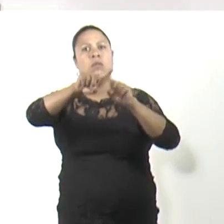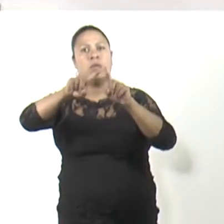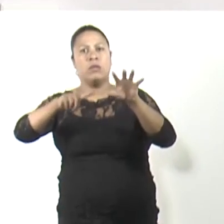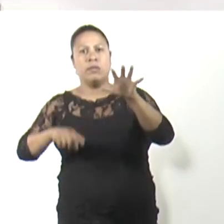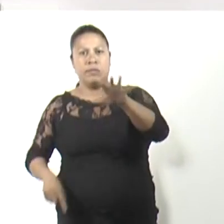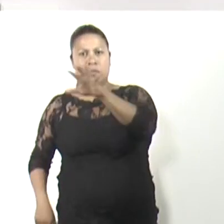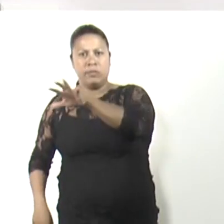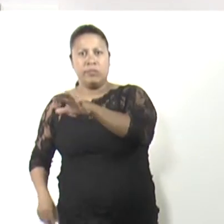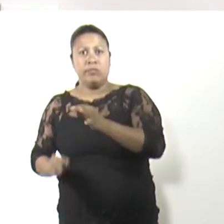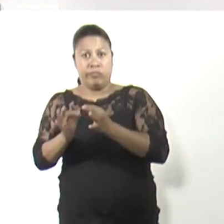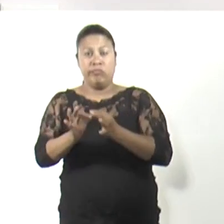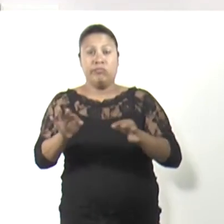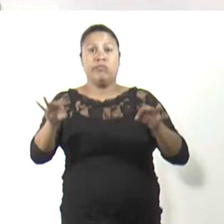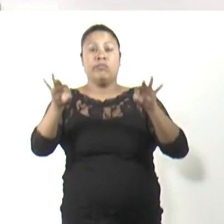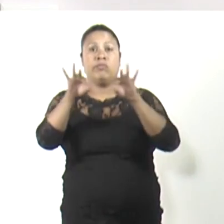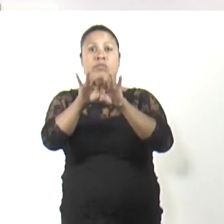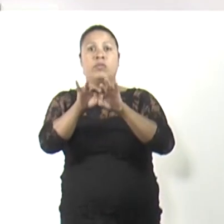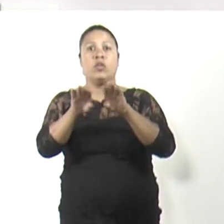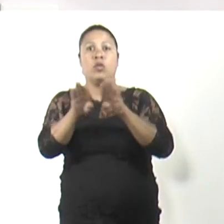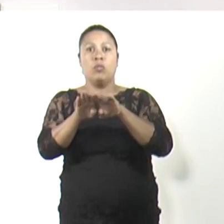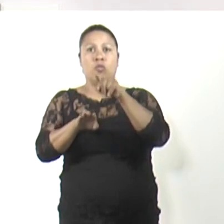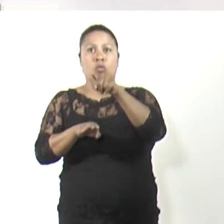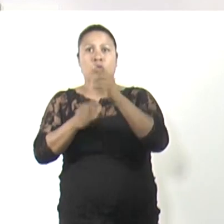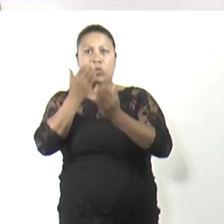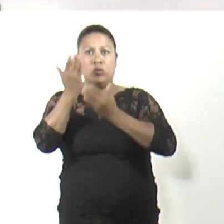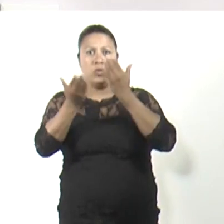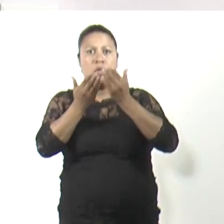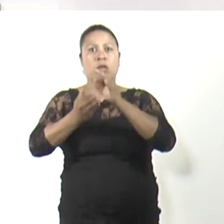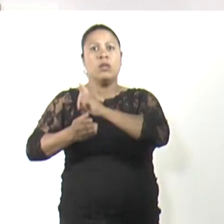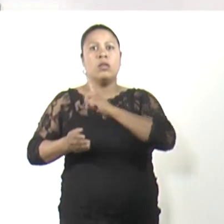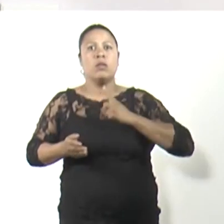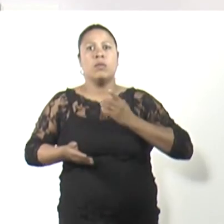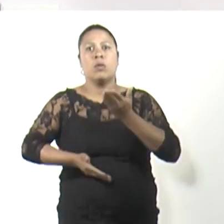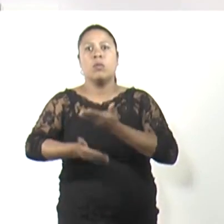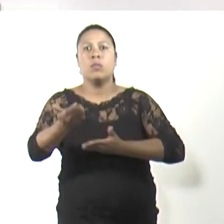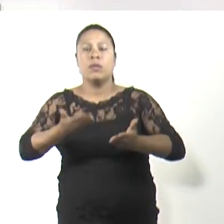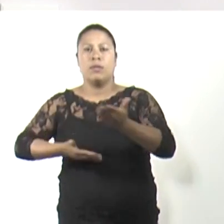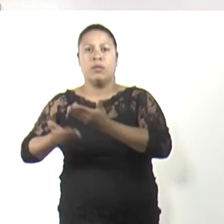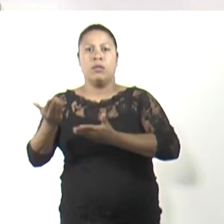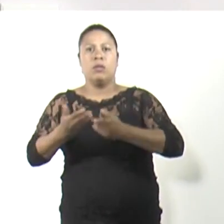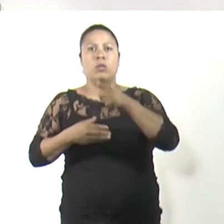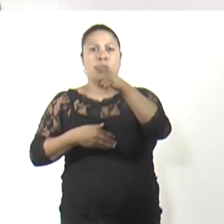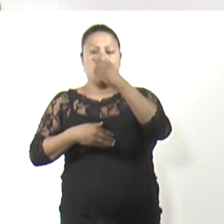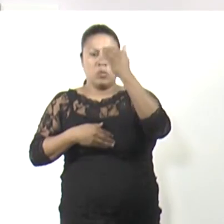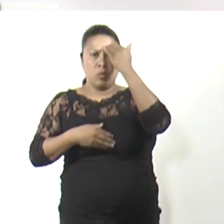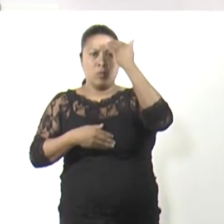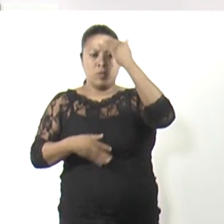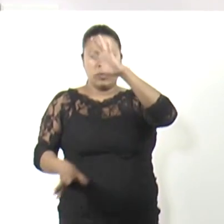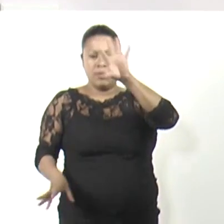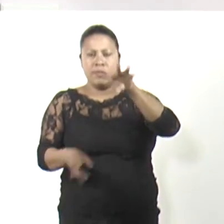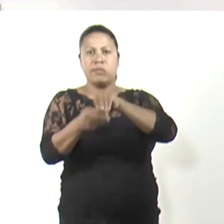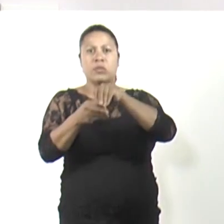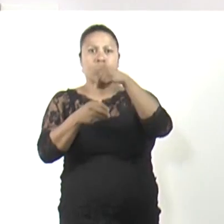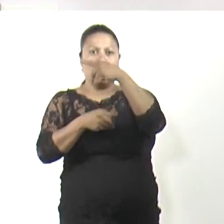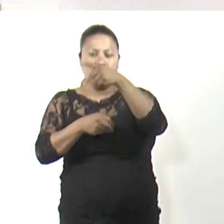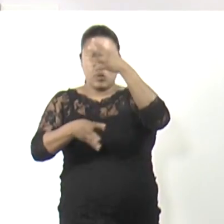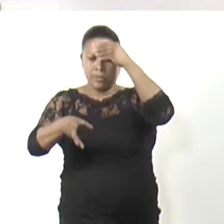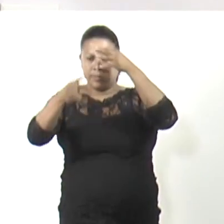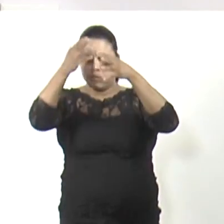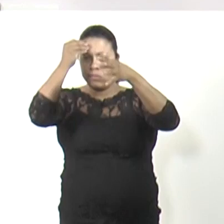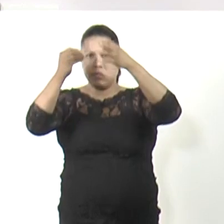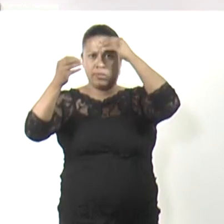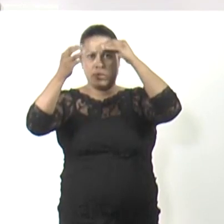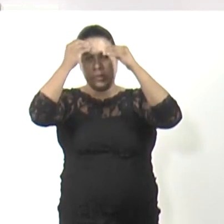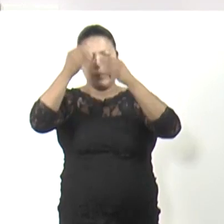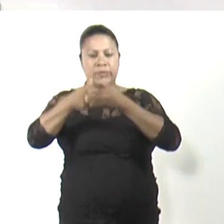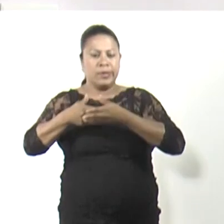muy importante que como estudiante compartas tus conocimientos, tus aprendizajes,